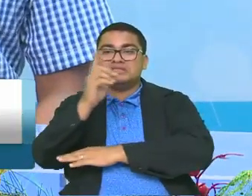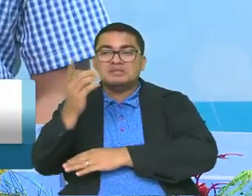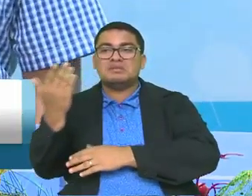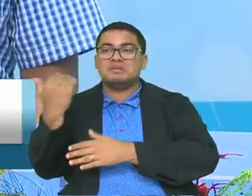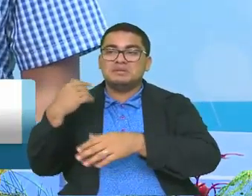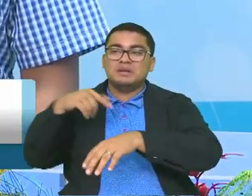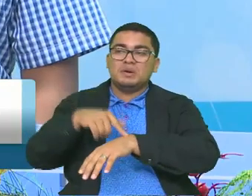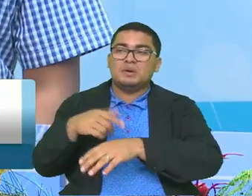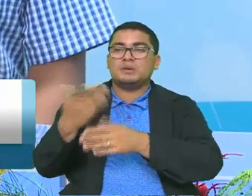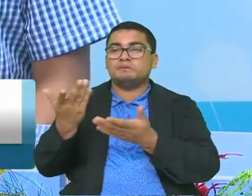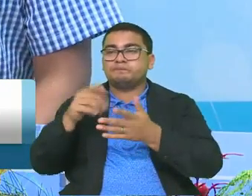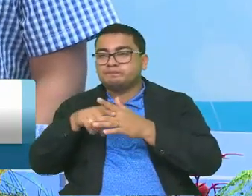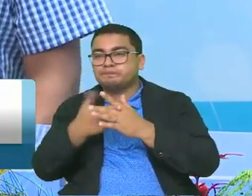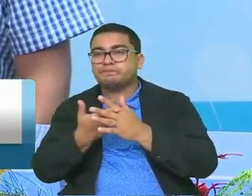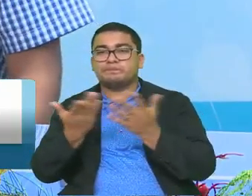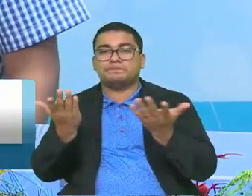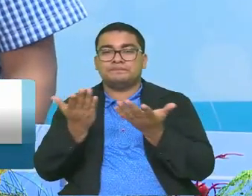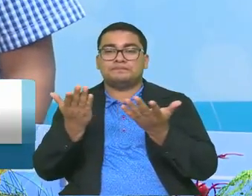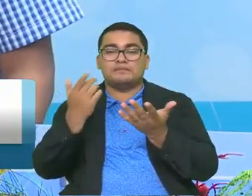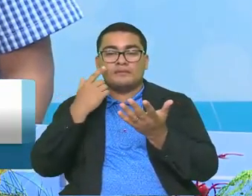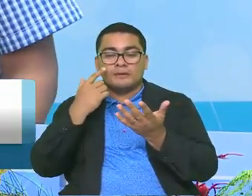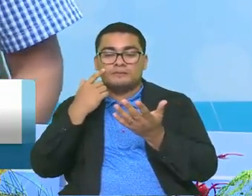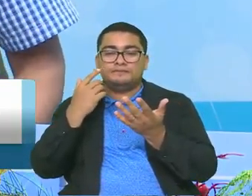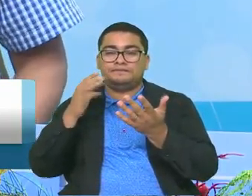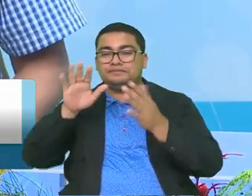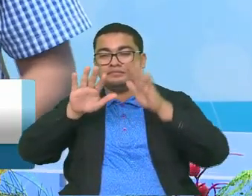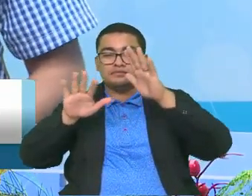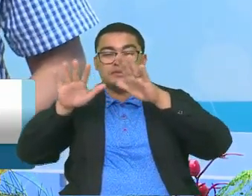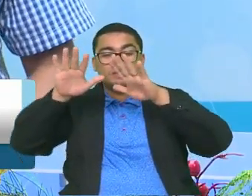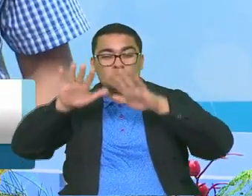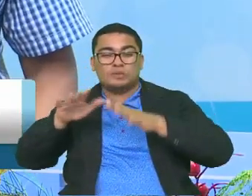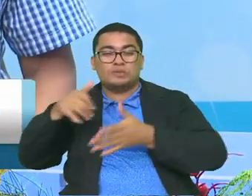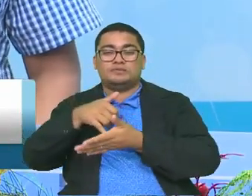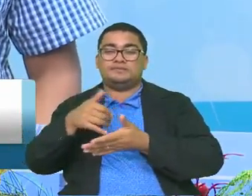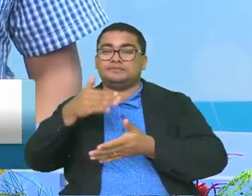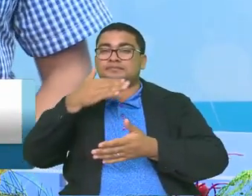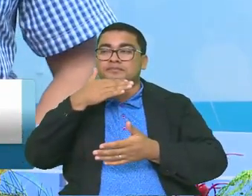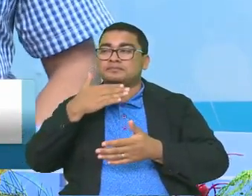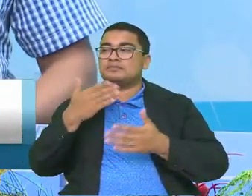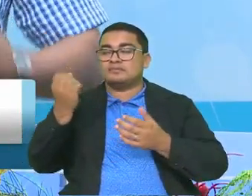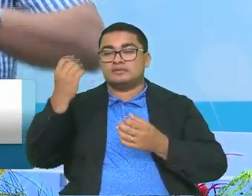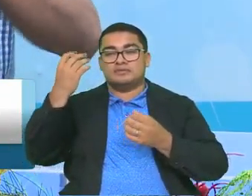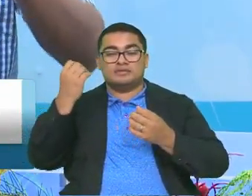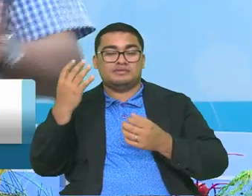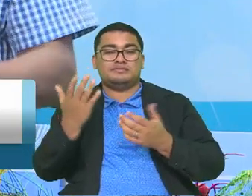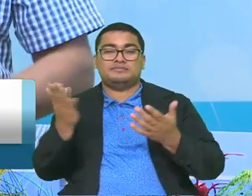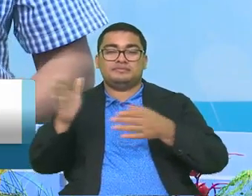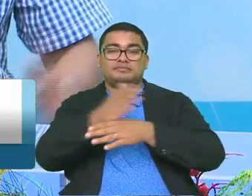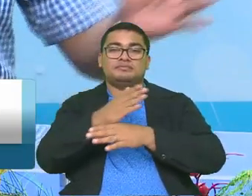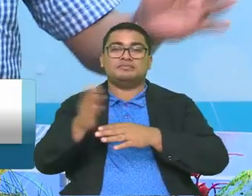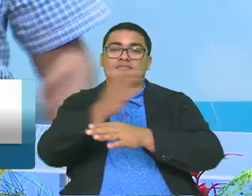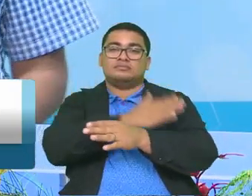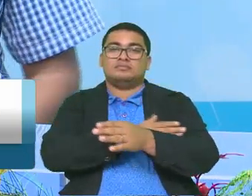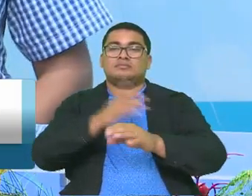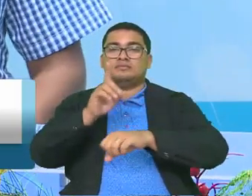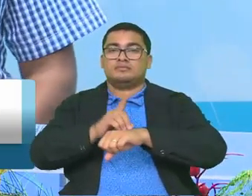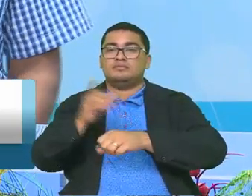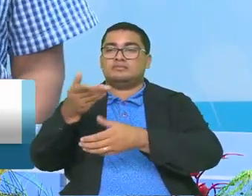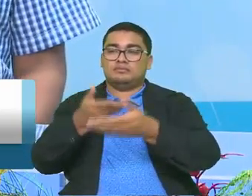poderlo abordar de manera adecuada. Hablemos precisamente del diagnóstico, doctor. Una vez que ya usted entrevistó al